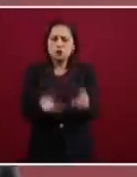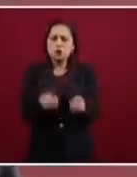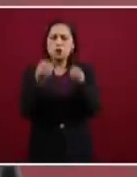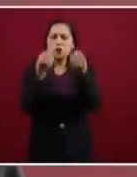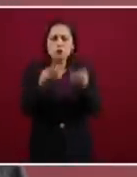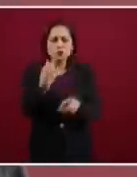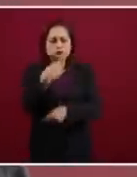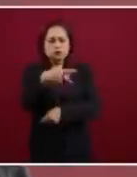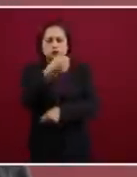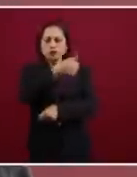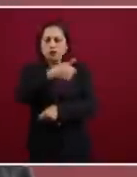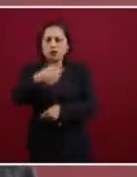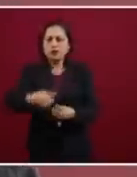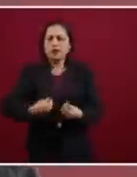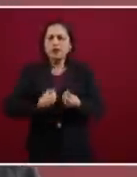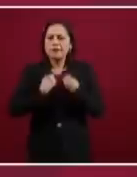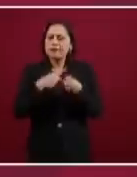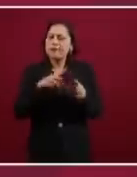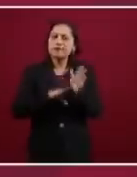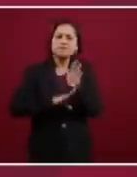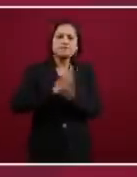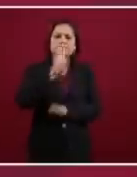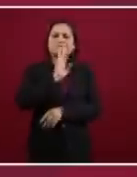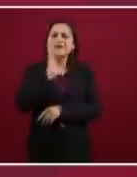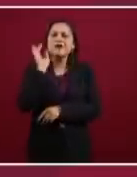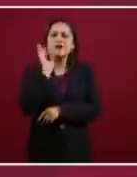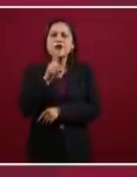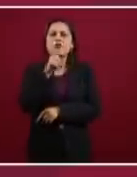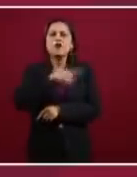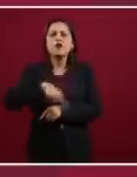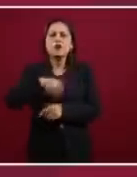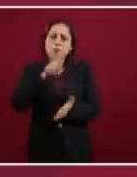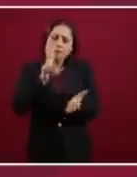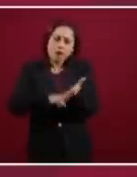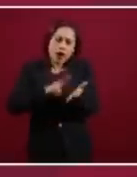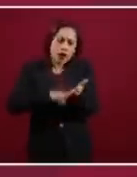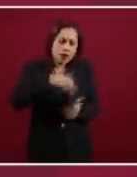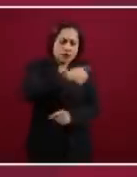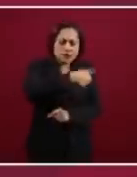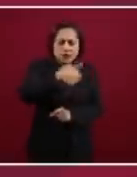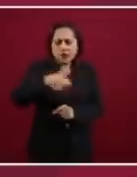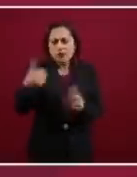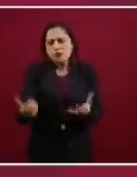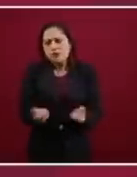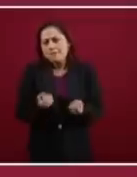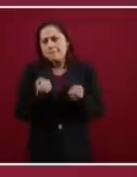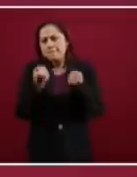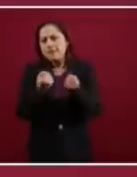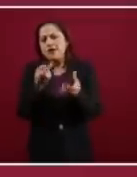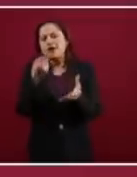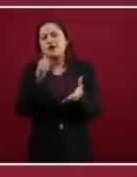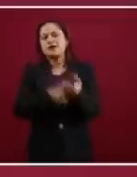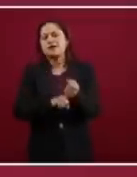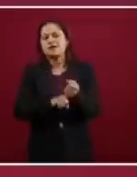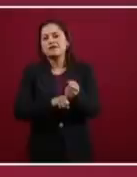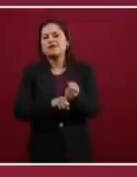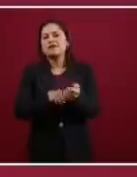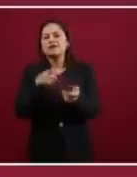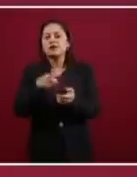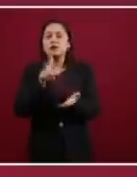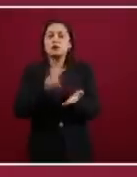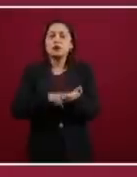condiciones de trabajo fortalecer valores sigo insistiendo en eso valores culturales